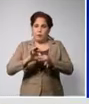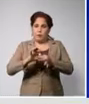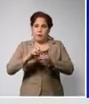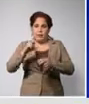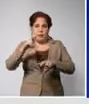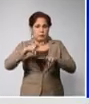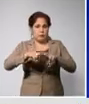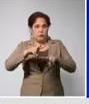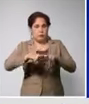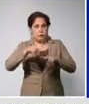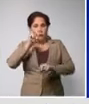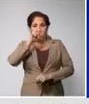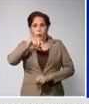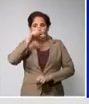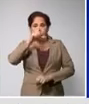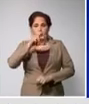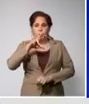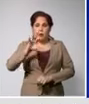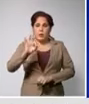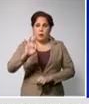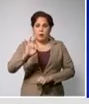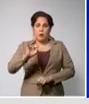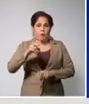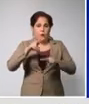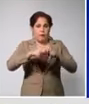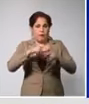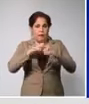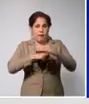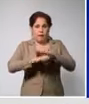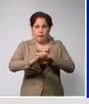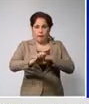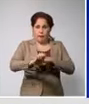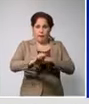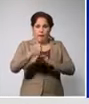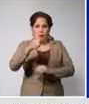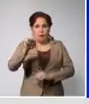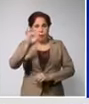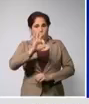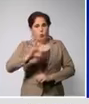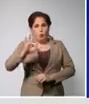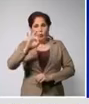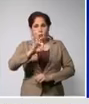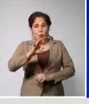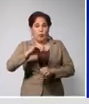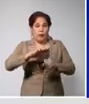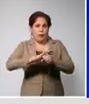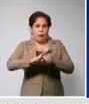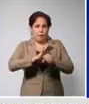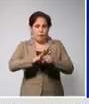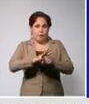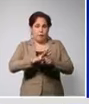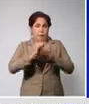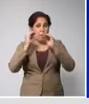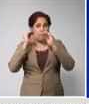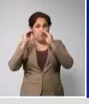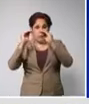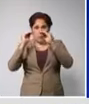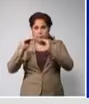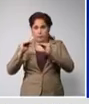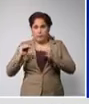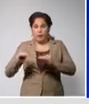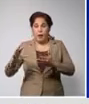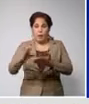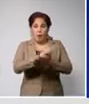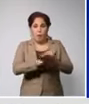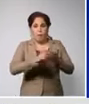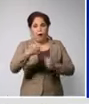Habana, Cotorro, Cerro, Habana del Este, 10 de octubre y Arroyo Naranjo. Todos de La Habana, los 10 de La